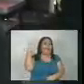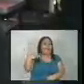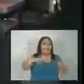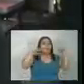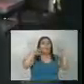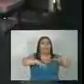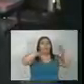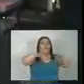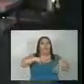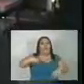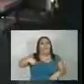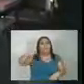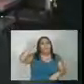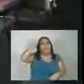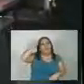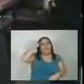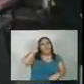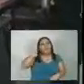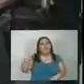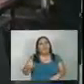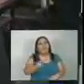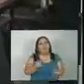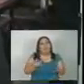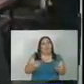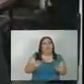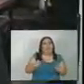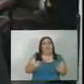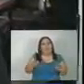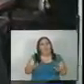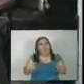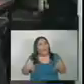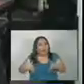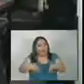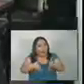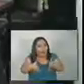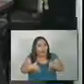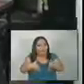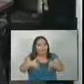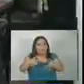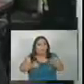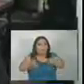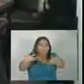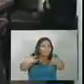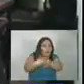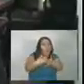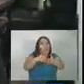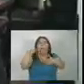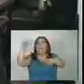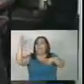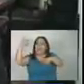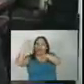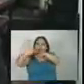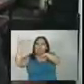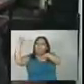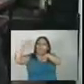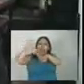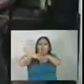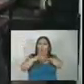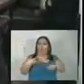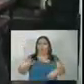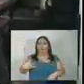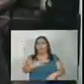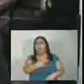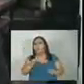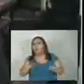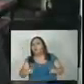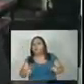invierno. Usted sabe, la gente tiene miedo salir por un accidente, una piedra que caiga, pero por lo demás nosotros